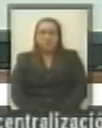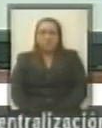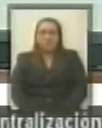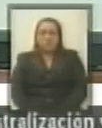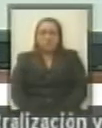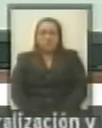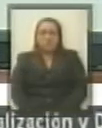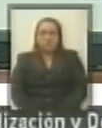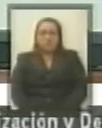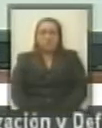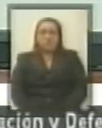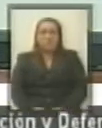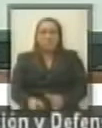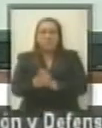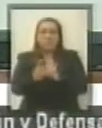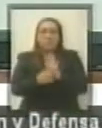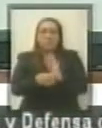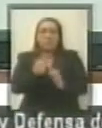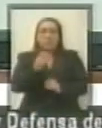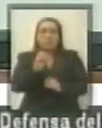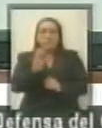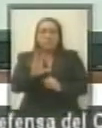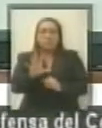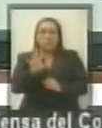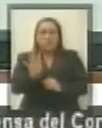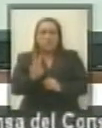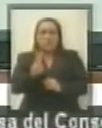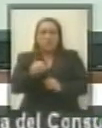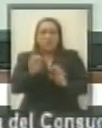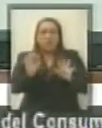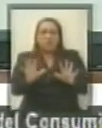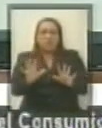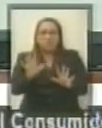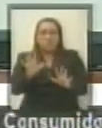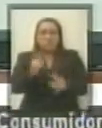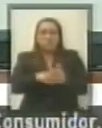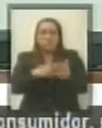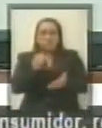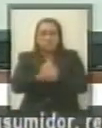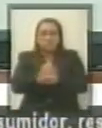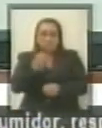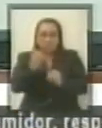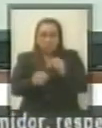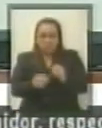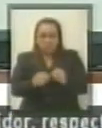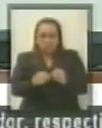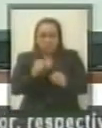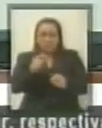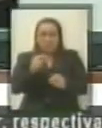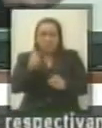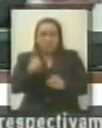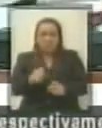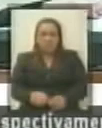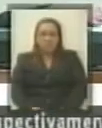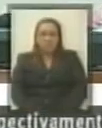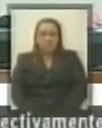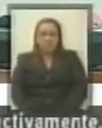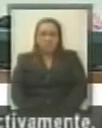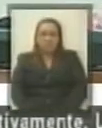servicios públicos, el Decreto Supremo 054-2010, que aprueba modificaciones a ese mismo